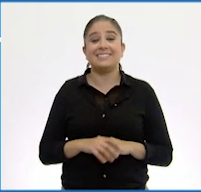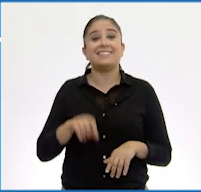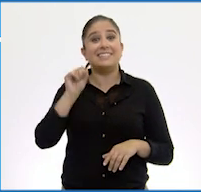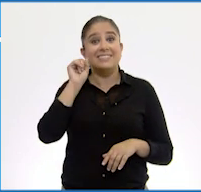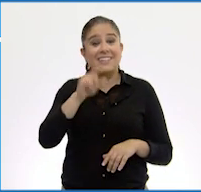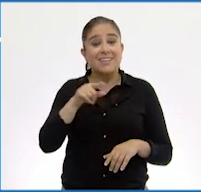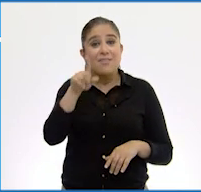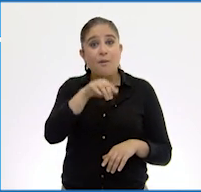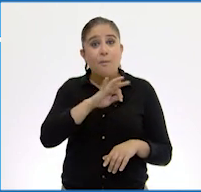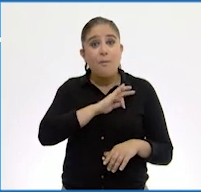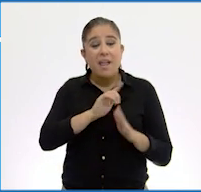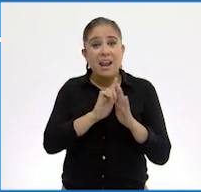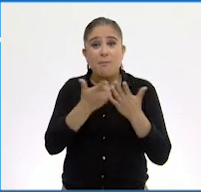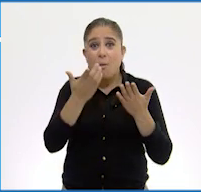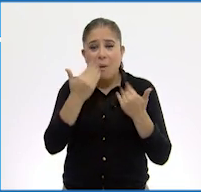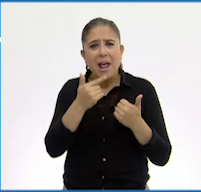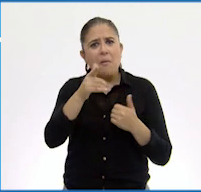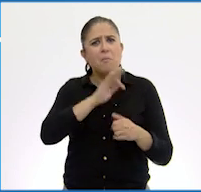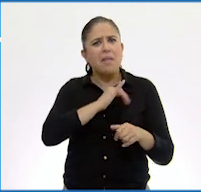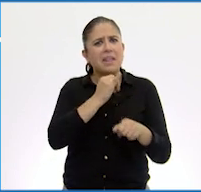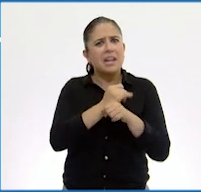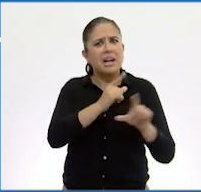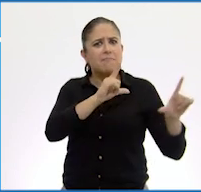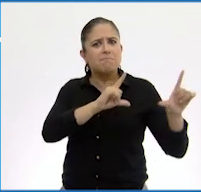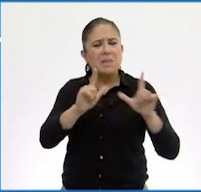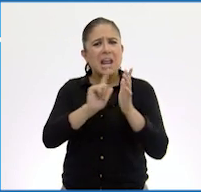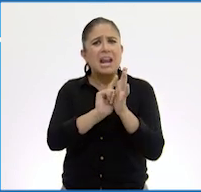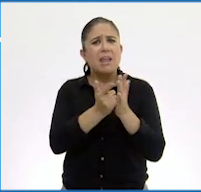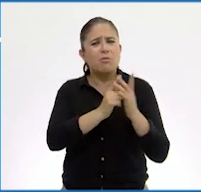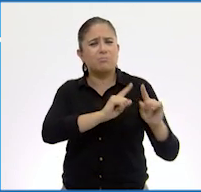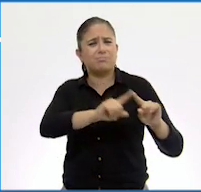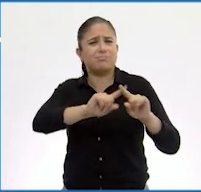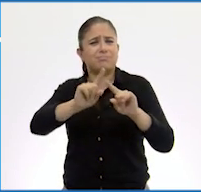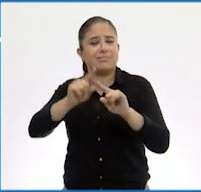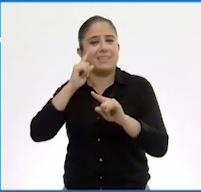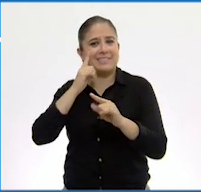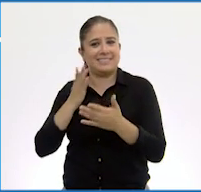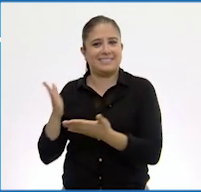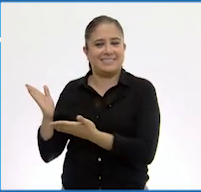También puedes encontrar los libros de texto en la página